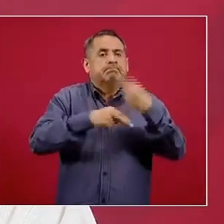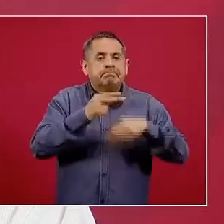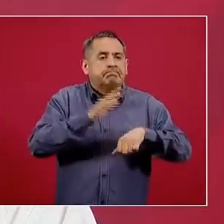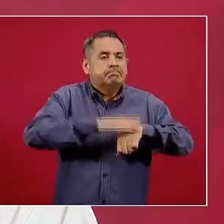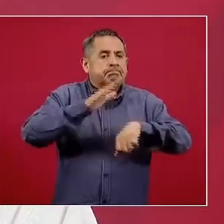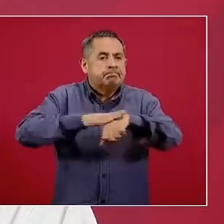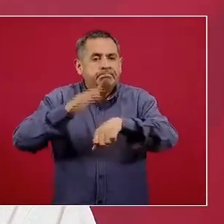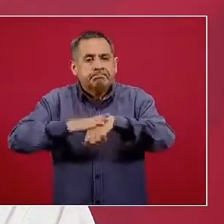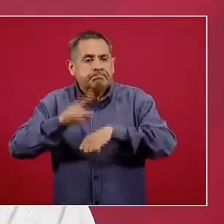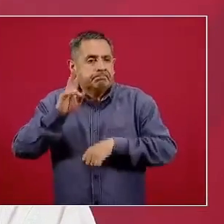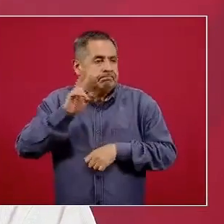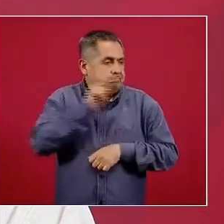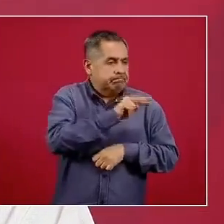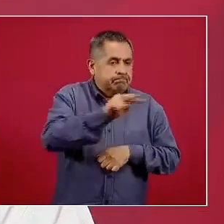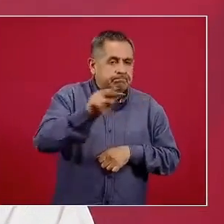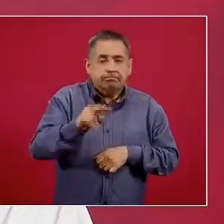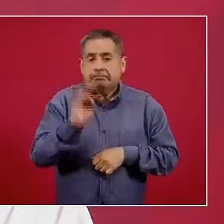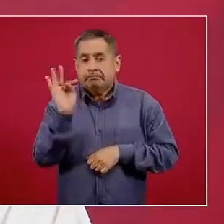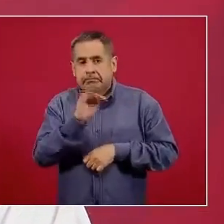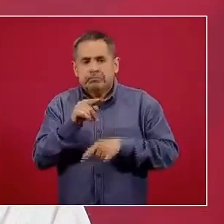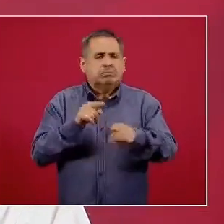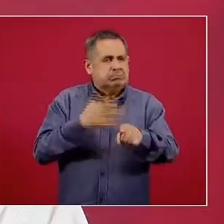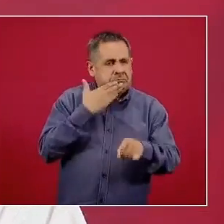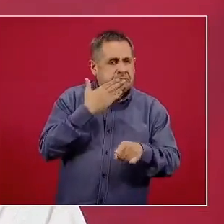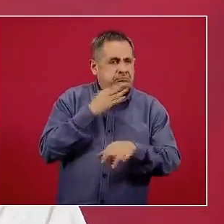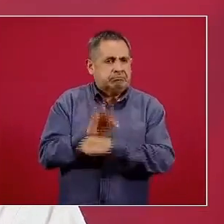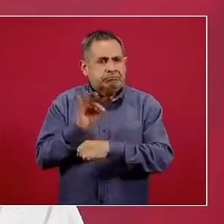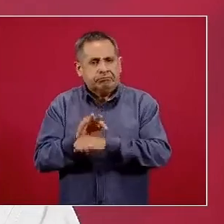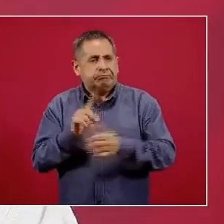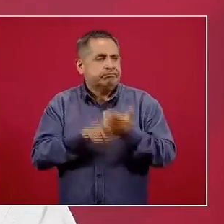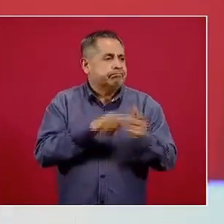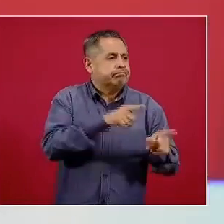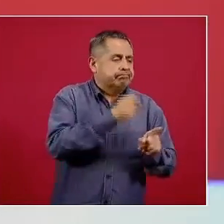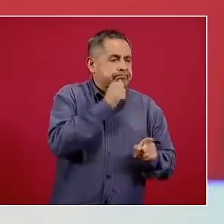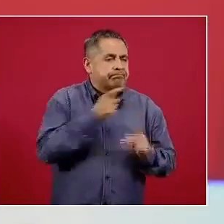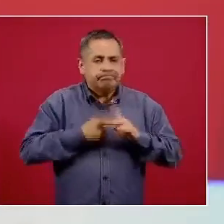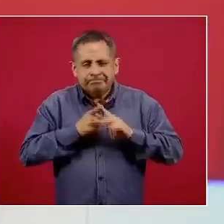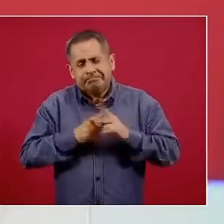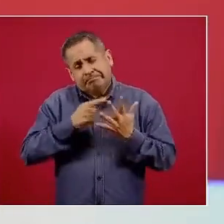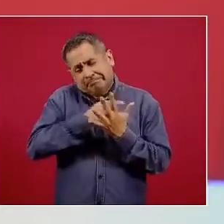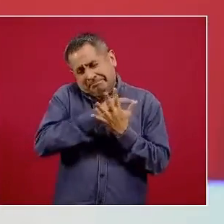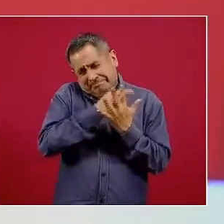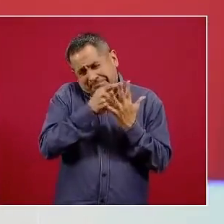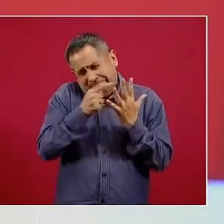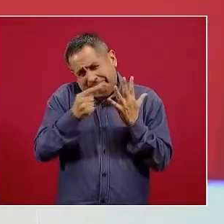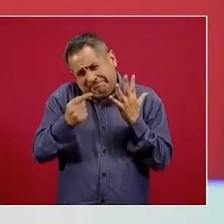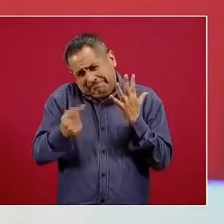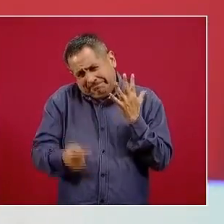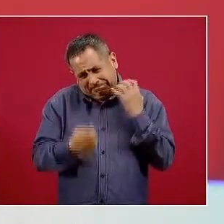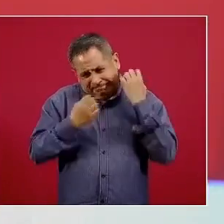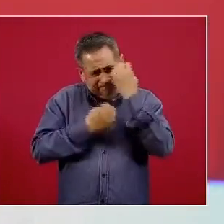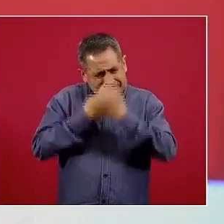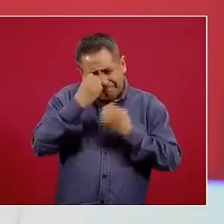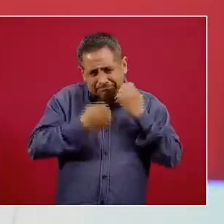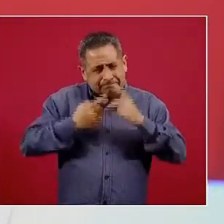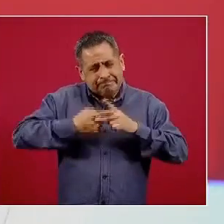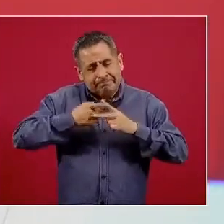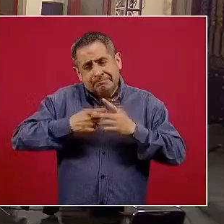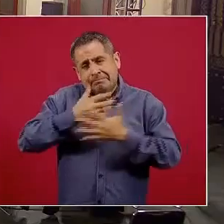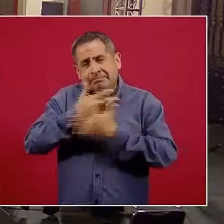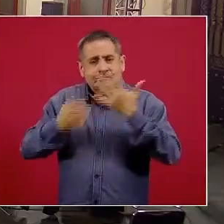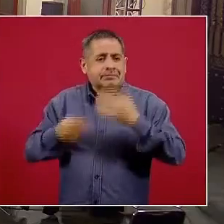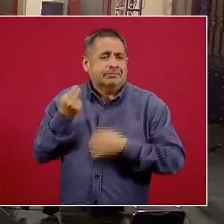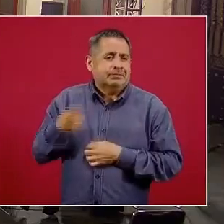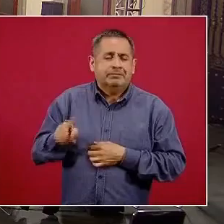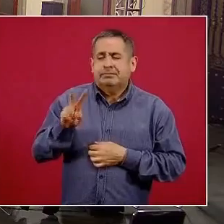sus posibles factores de protección de la población, etcétera, etcétera, etcétera. Es decir, la vigilancia epidemiológica es una